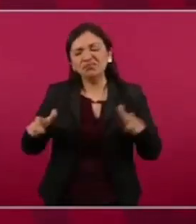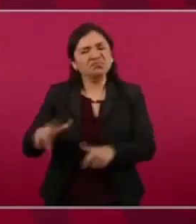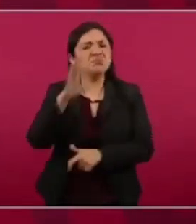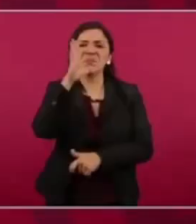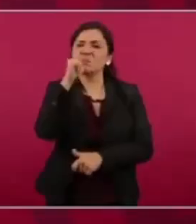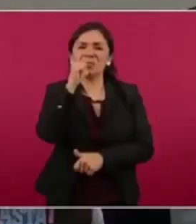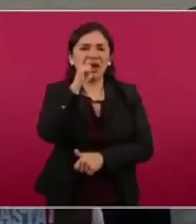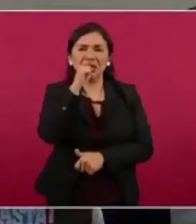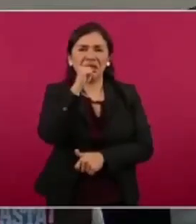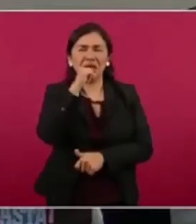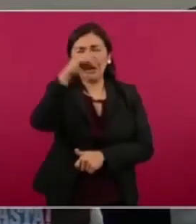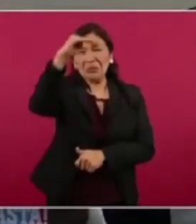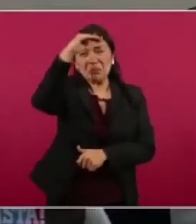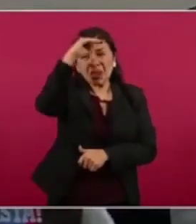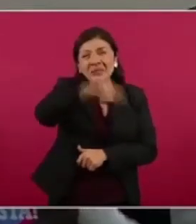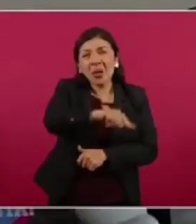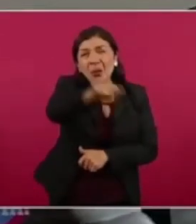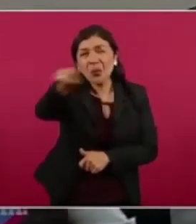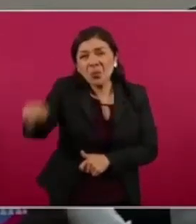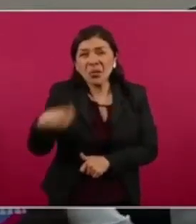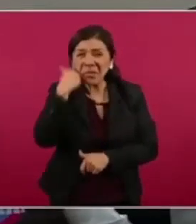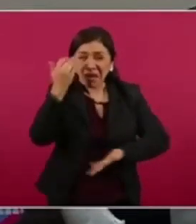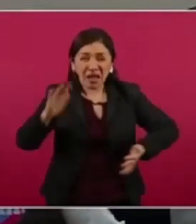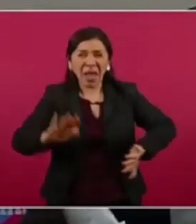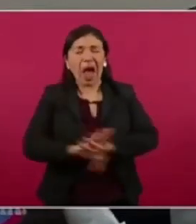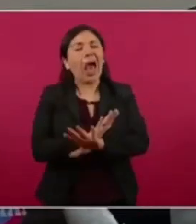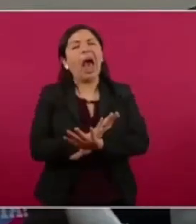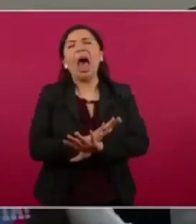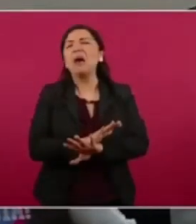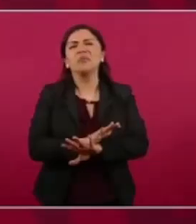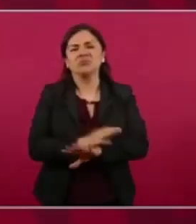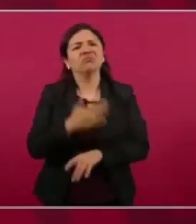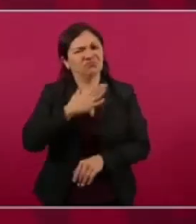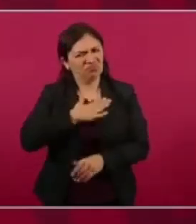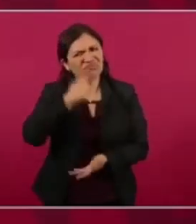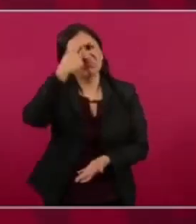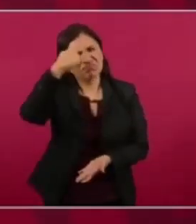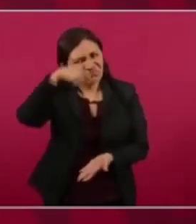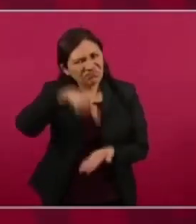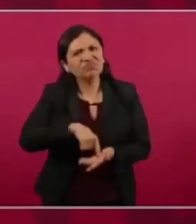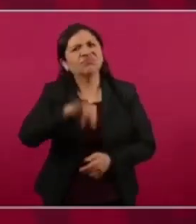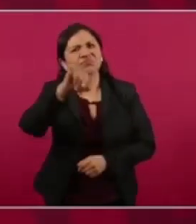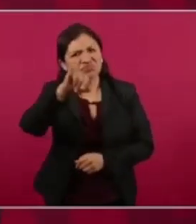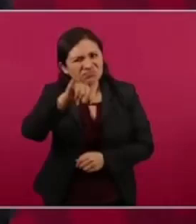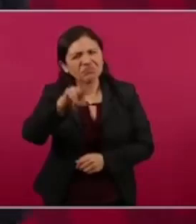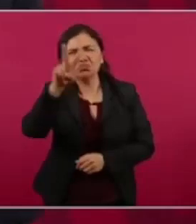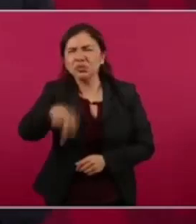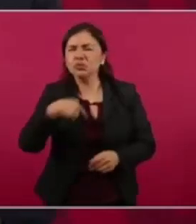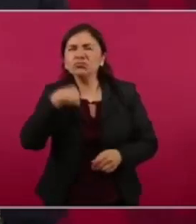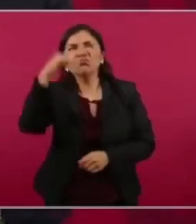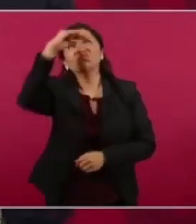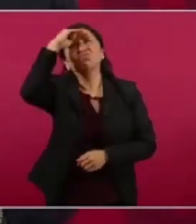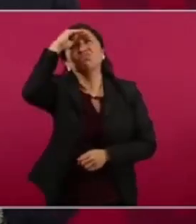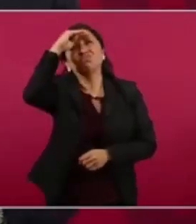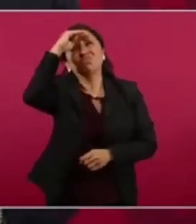Y nosotros siempre creímos, y estoy convencido,